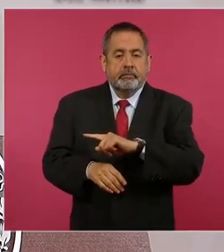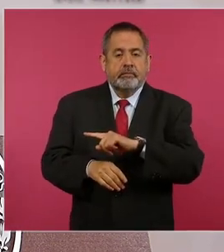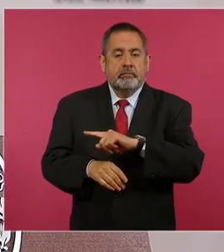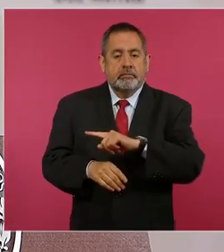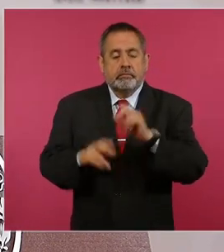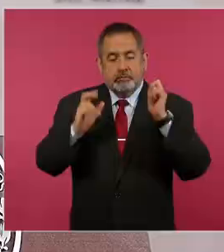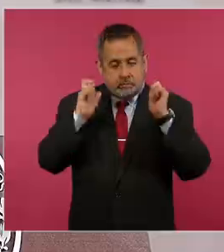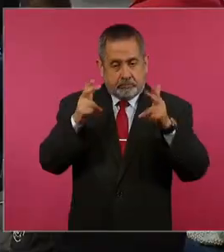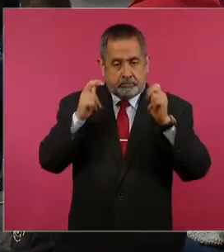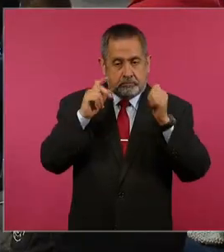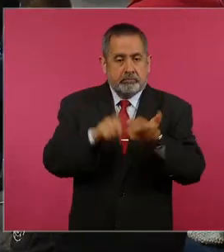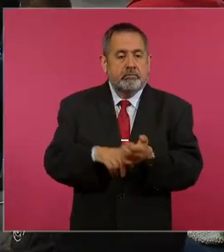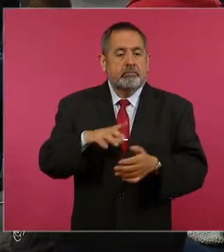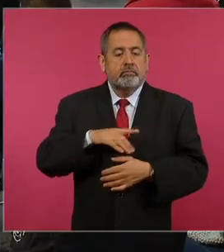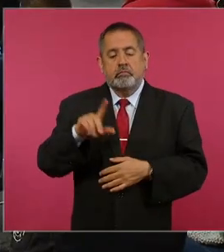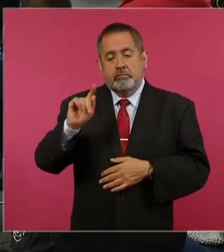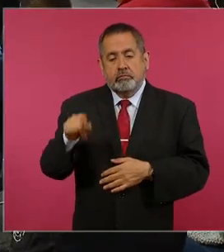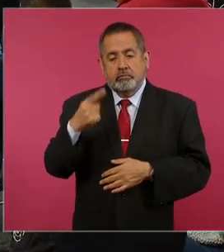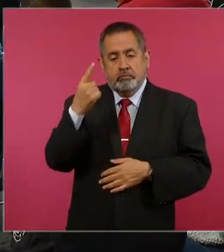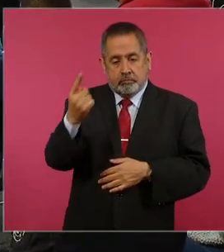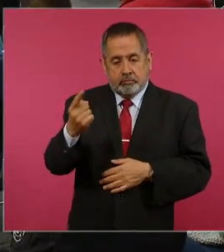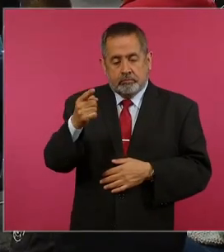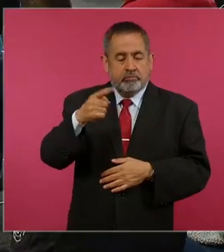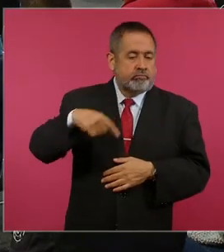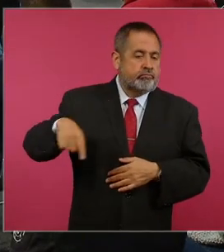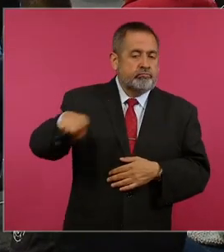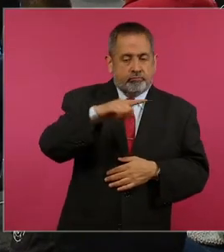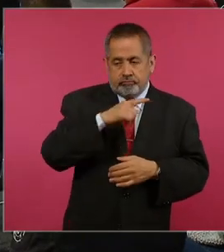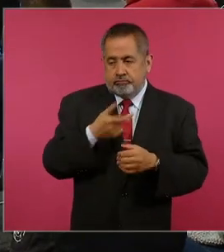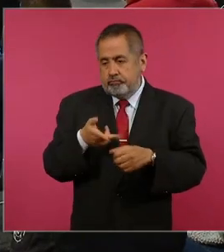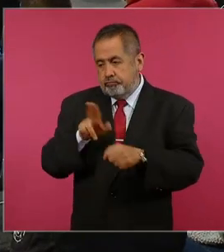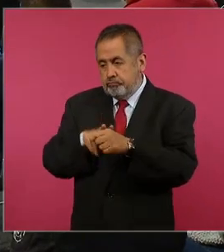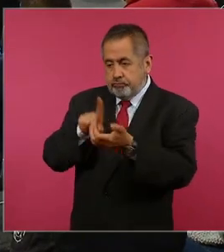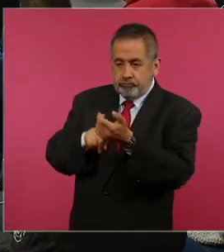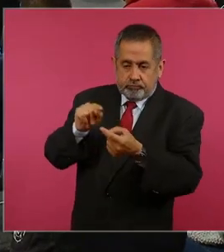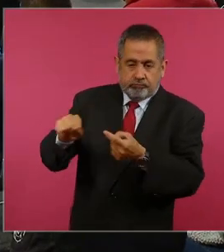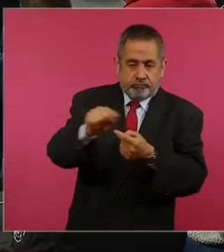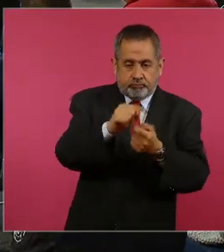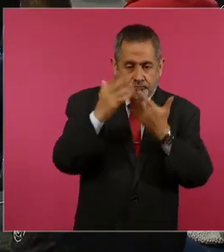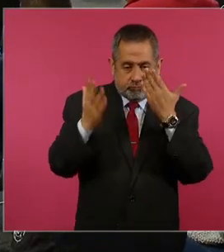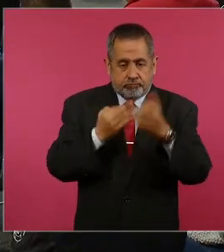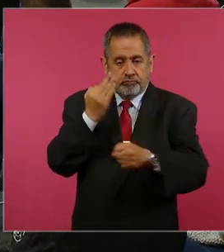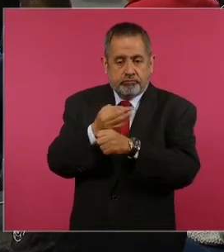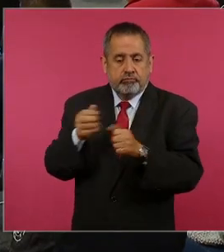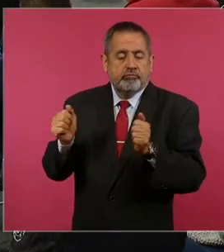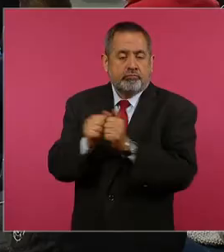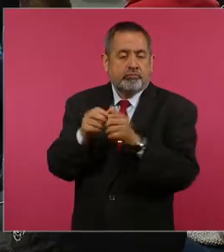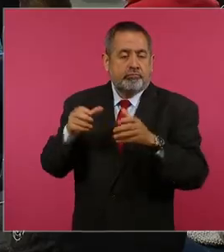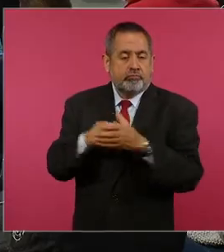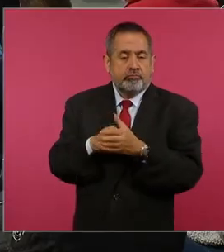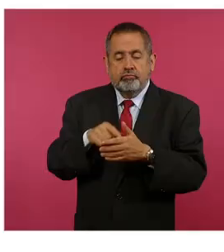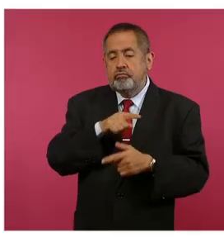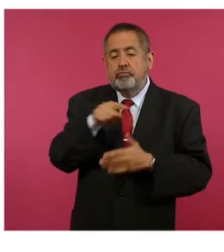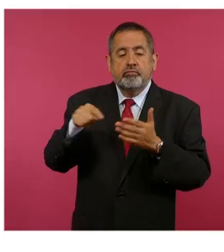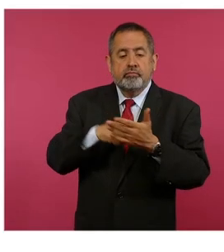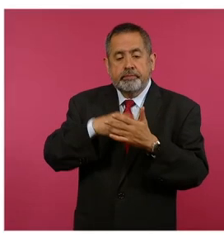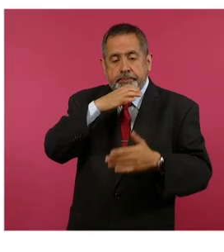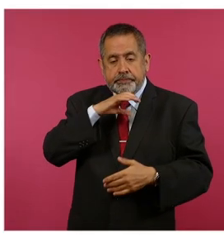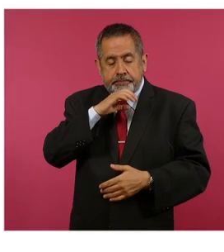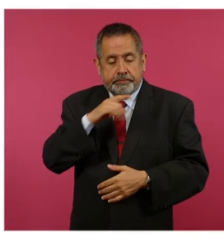en Chiapas hay 71 campos clínicos que corresponden a estudiantes de la sede Venustiano Carranza